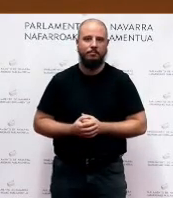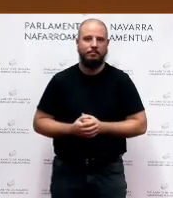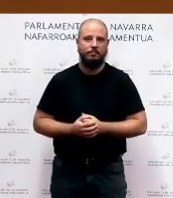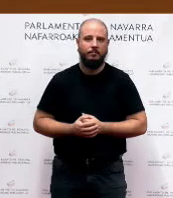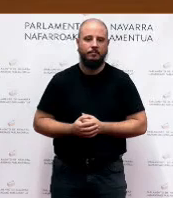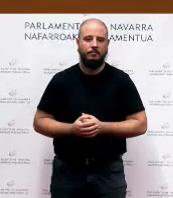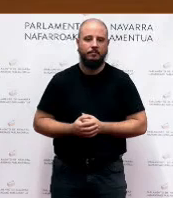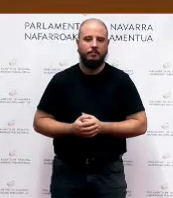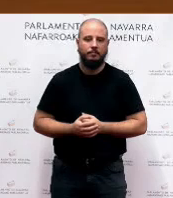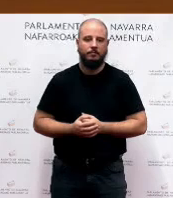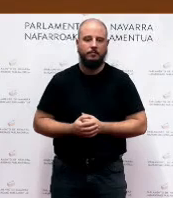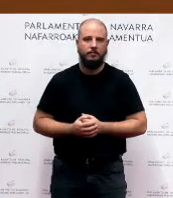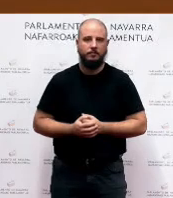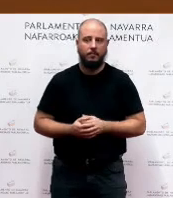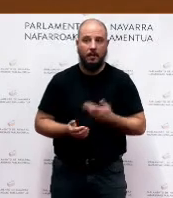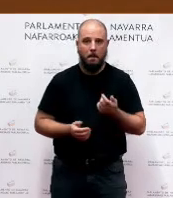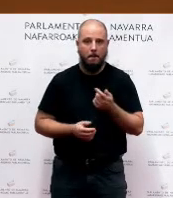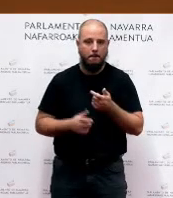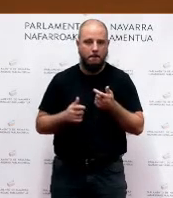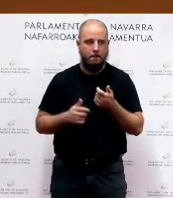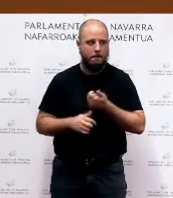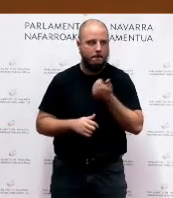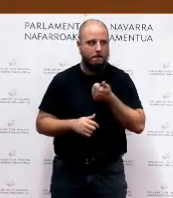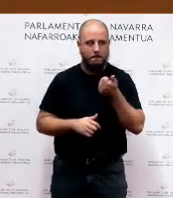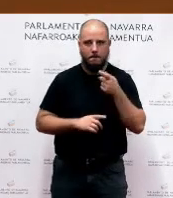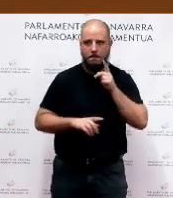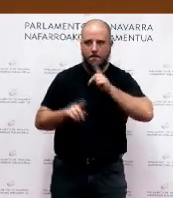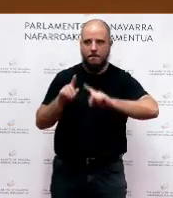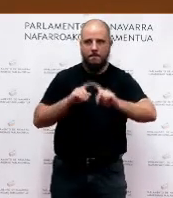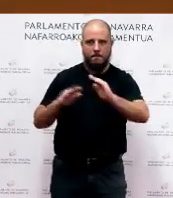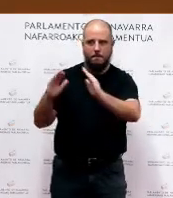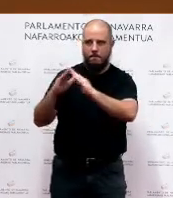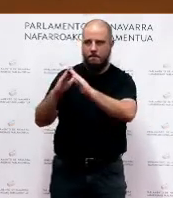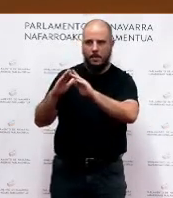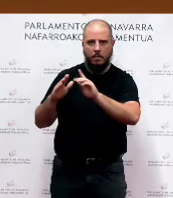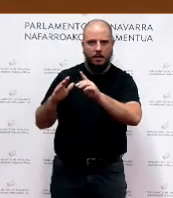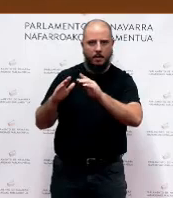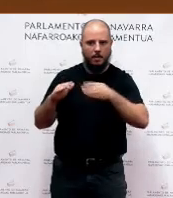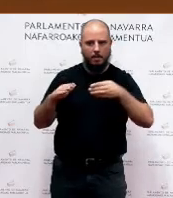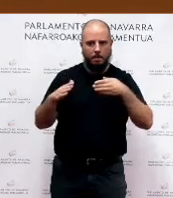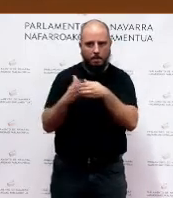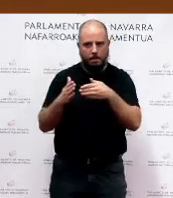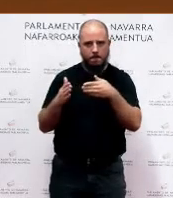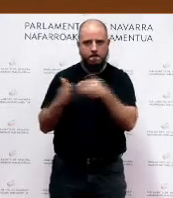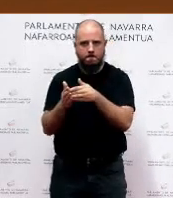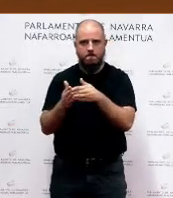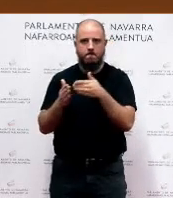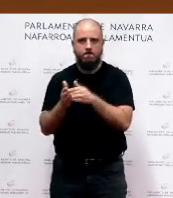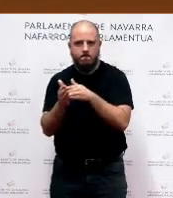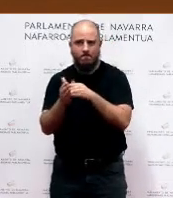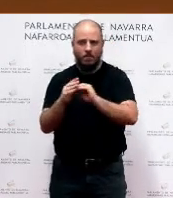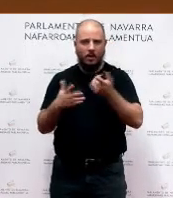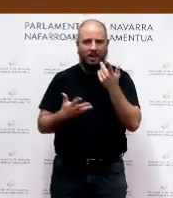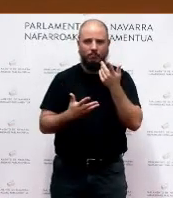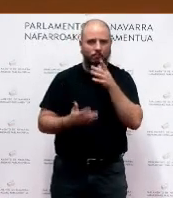El cada vez más creciente problema de acceso a la vivienda ha escalado a la primera posición en cuanto a